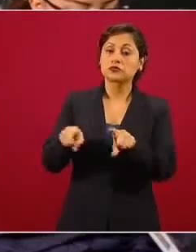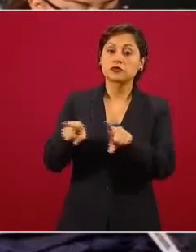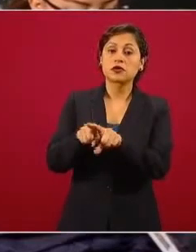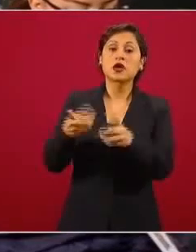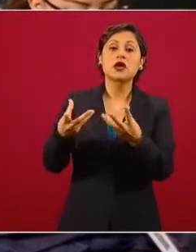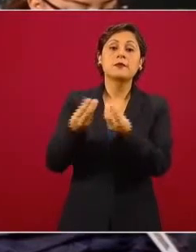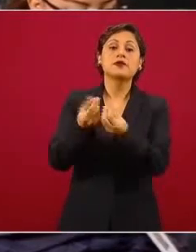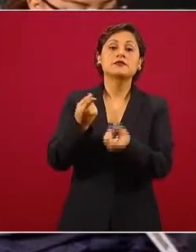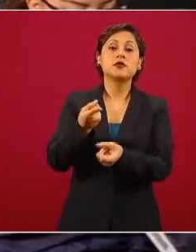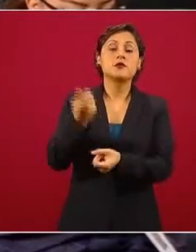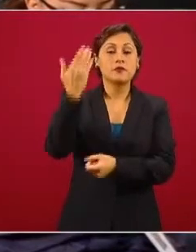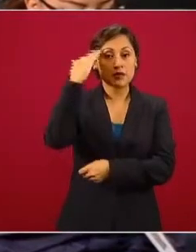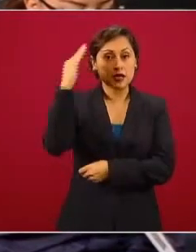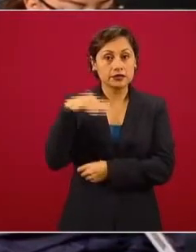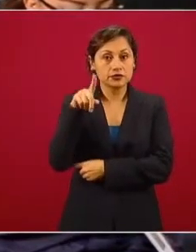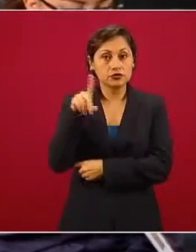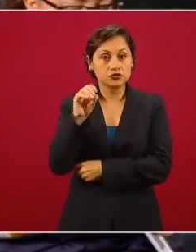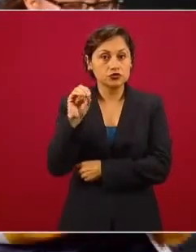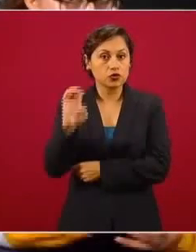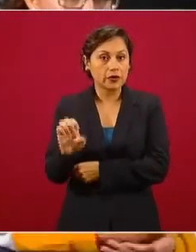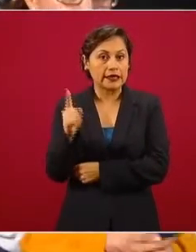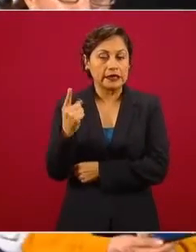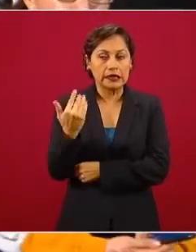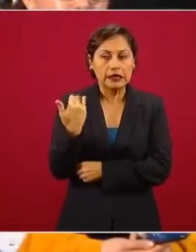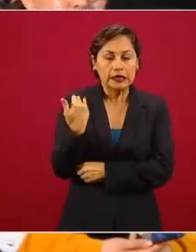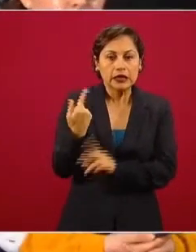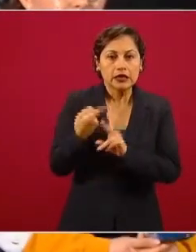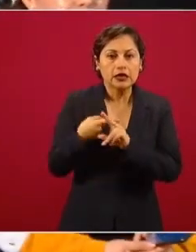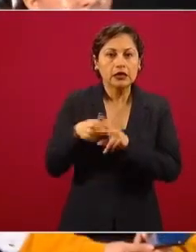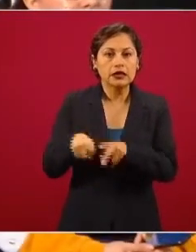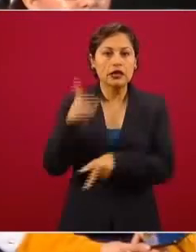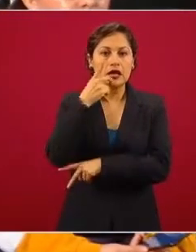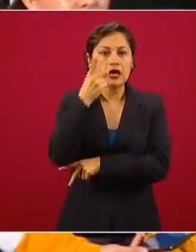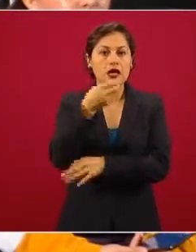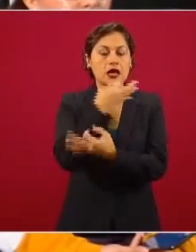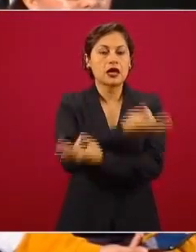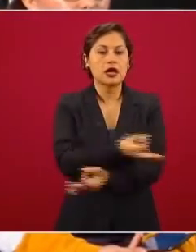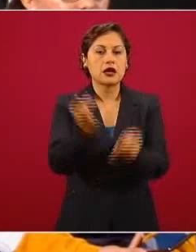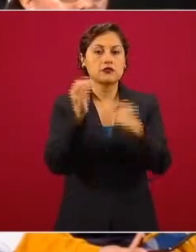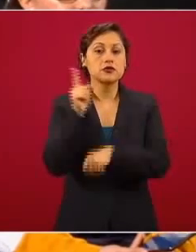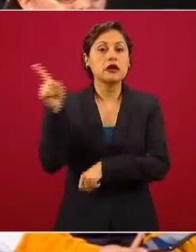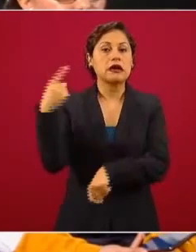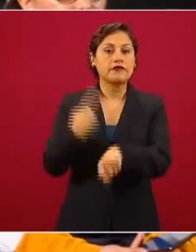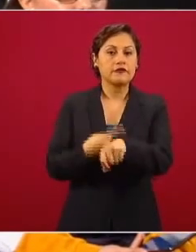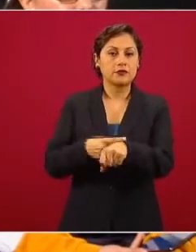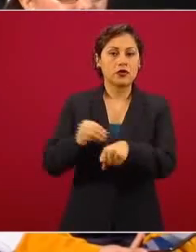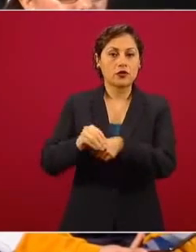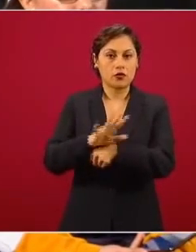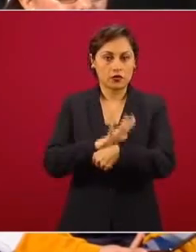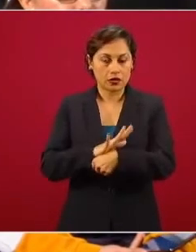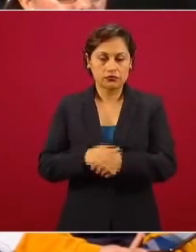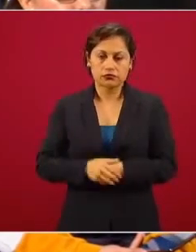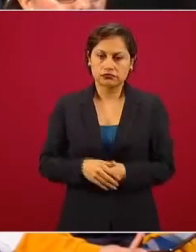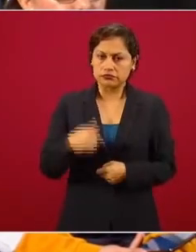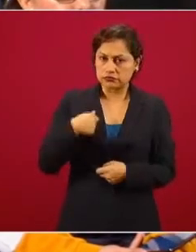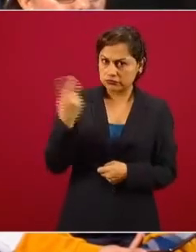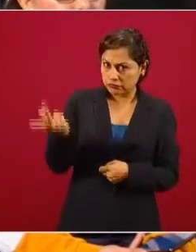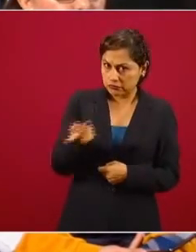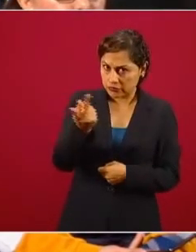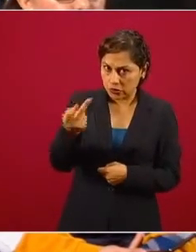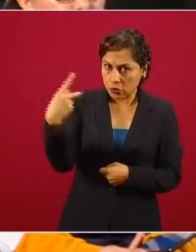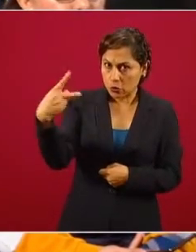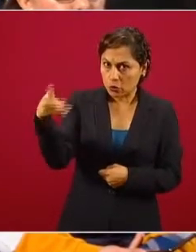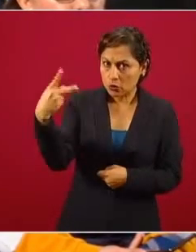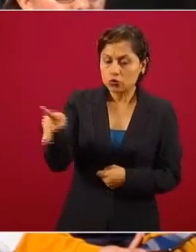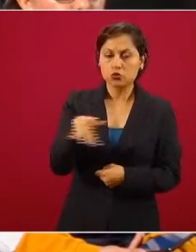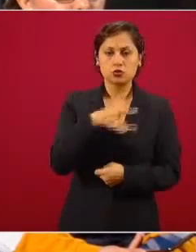Robledo, quien recientemente acaba de decir que tiene el coronavirus. Preguntarle cómo se siente usted, si ya le